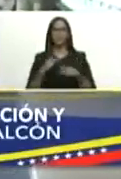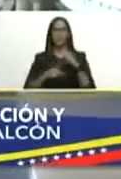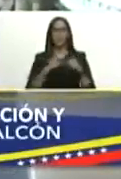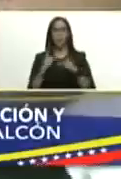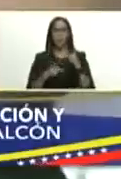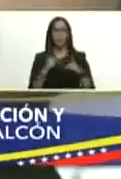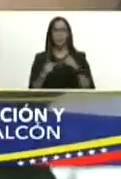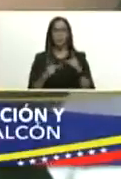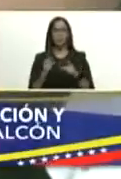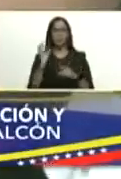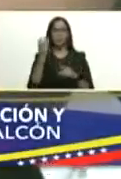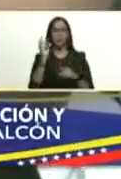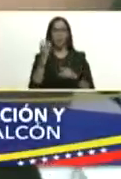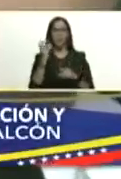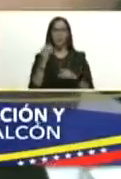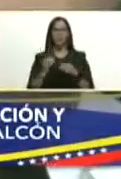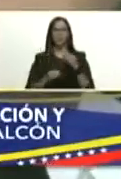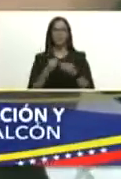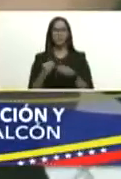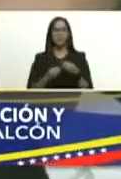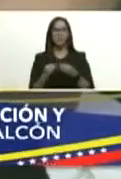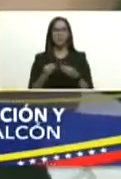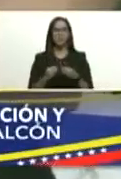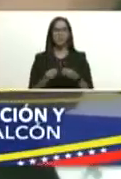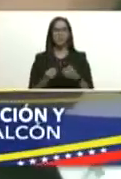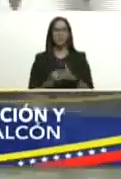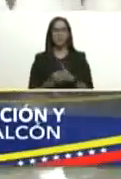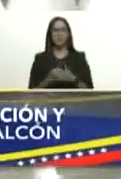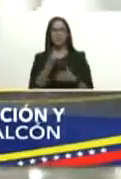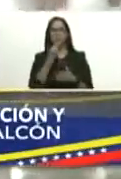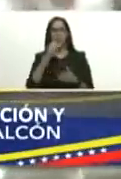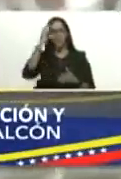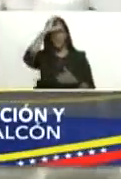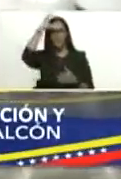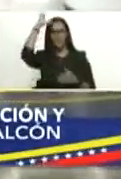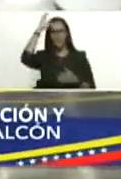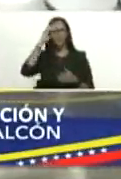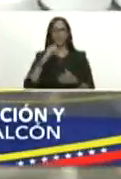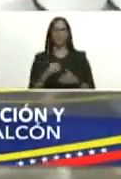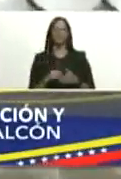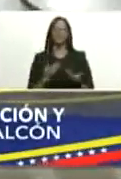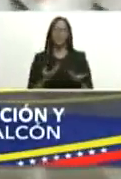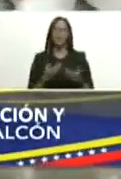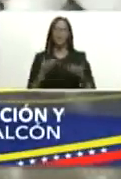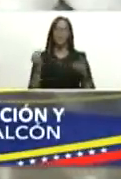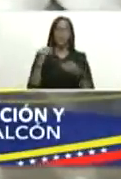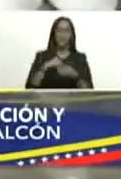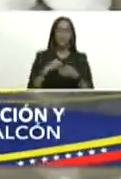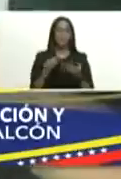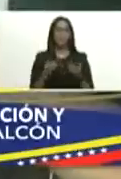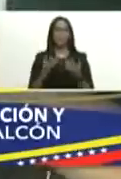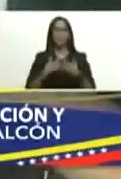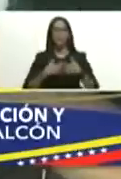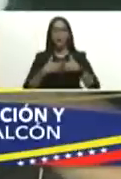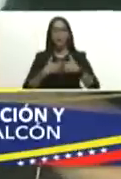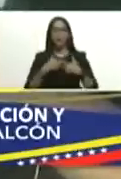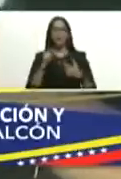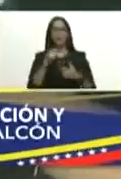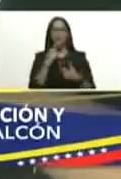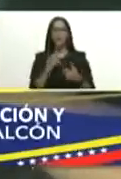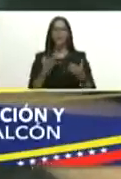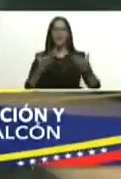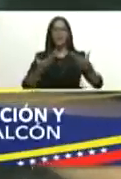de este bombillo que se fabrica con altos estándares de calidad. Además de eso, esta planta, como usted lo dijo, es el legado